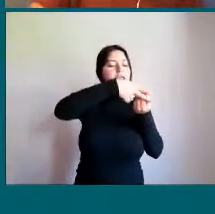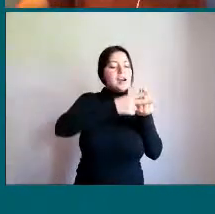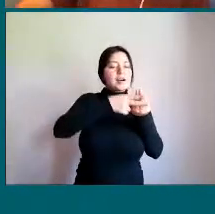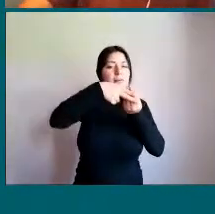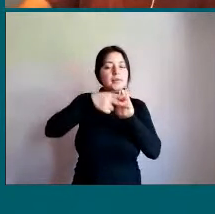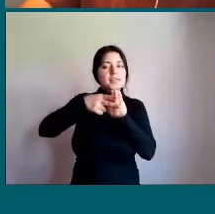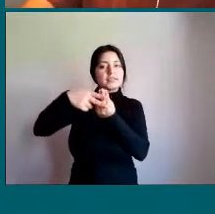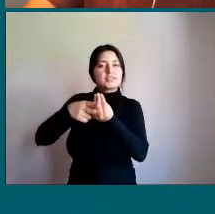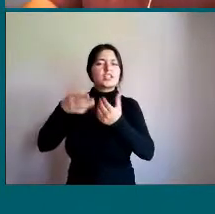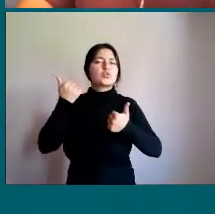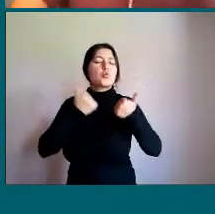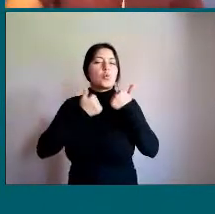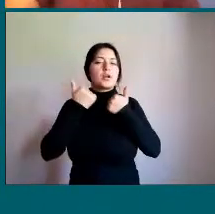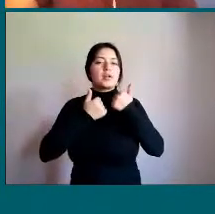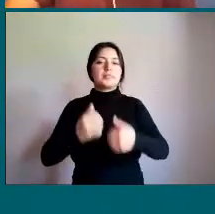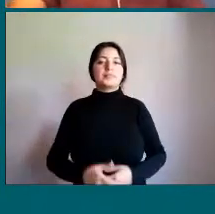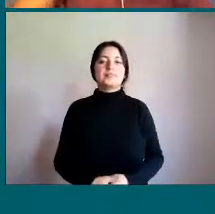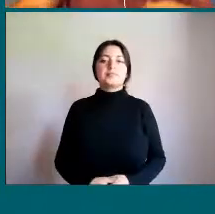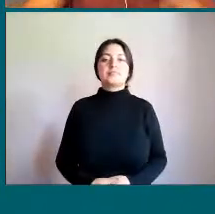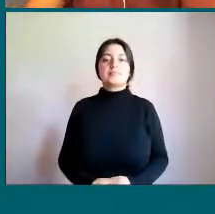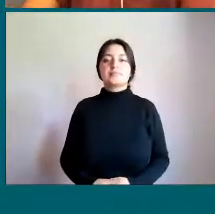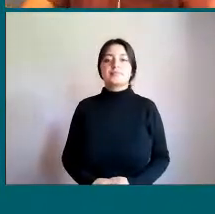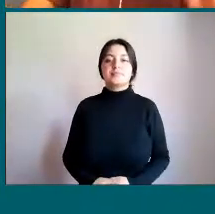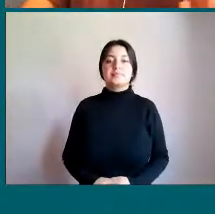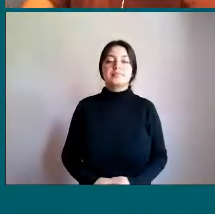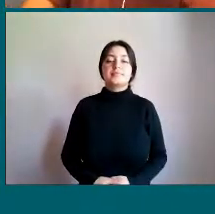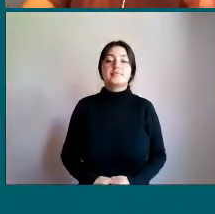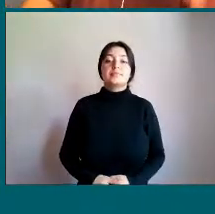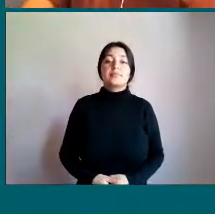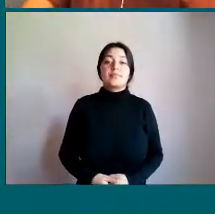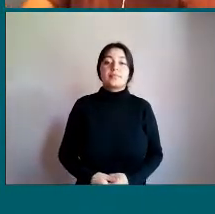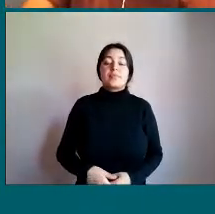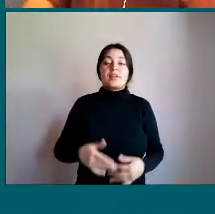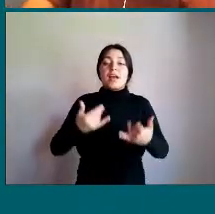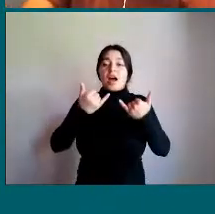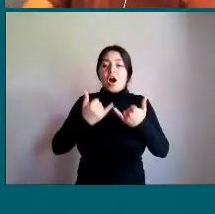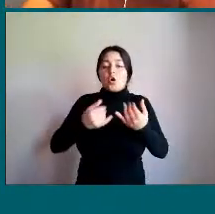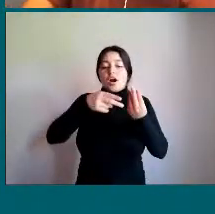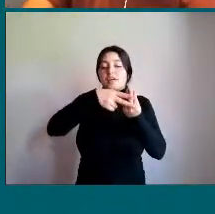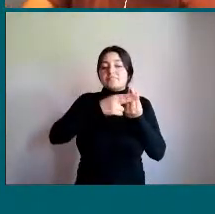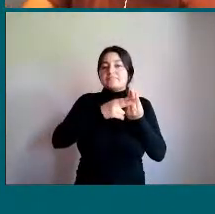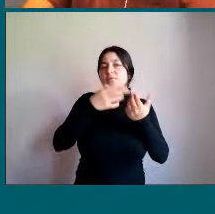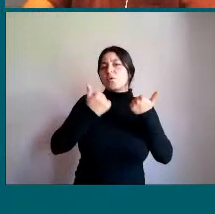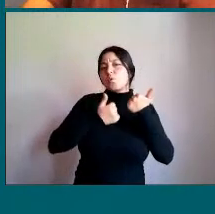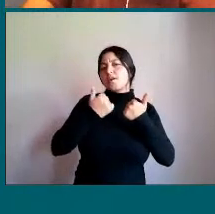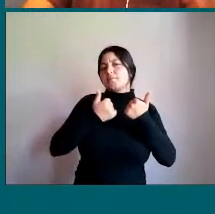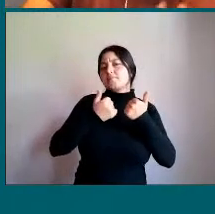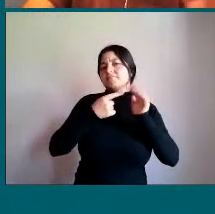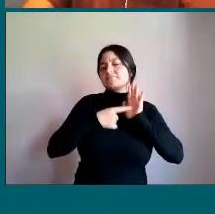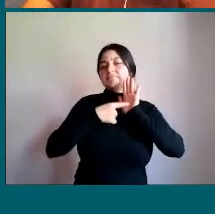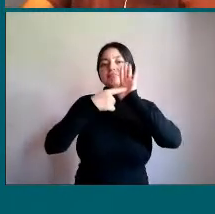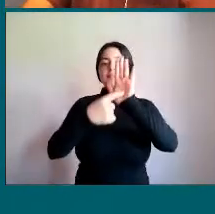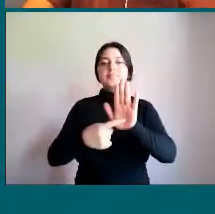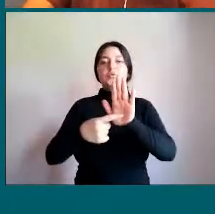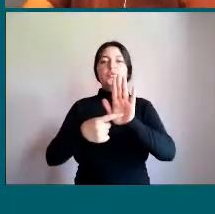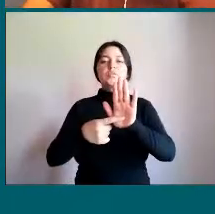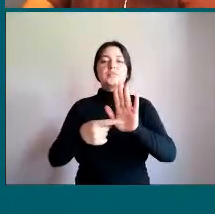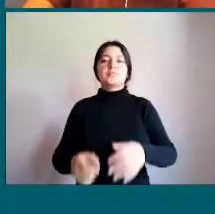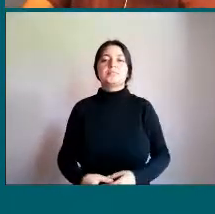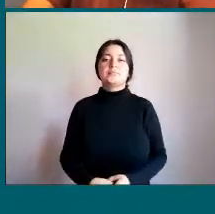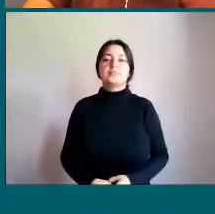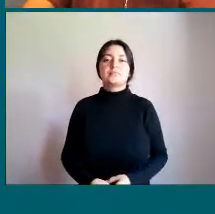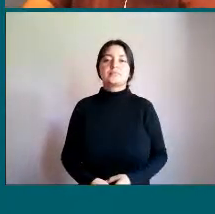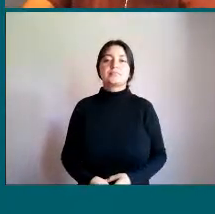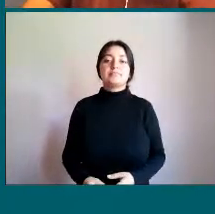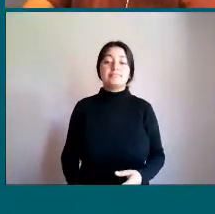ser una buena pista, Alejandro, ¿vale? Te voy a dar una pista ahora de qué herramientas podemos utilizar, ¿vale? Porque digamos que estas herramientas las vamos a